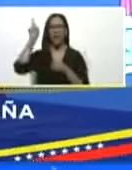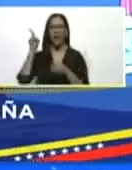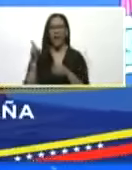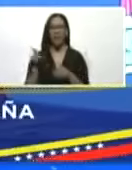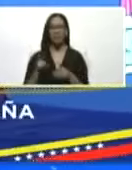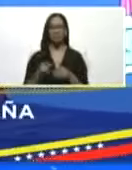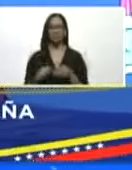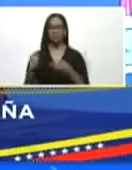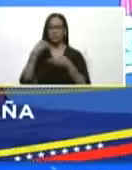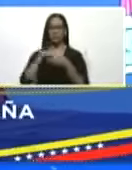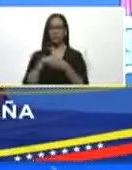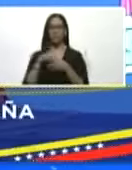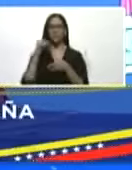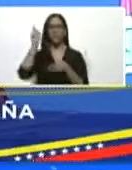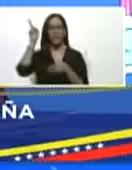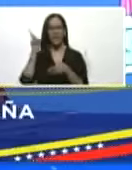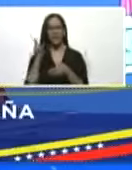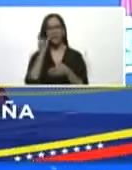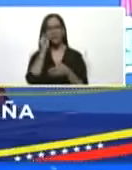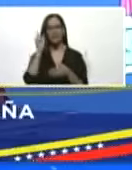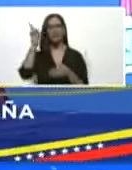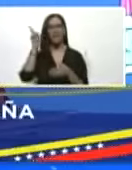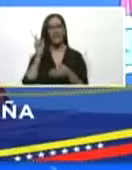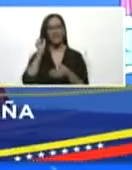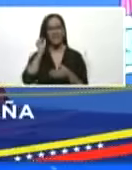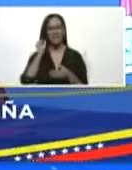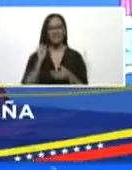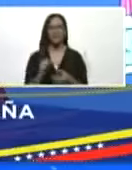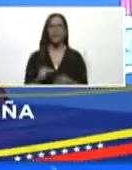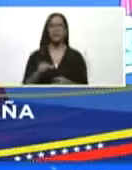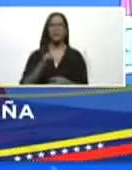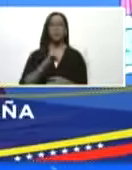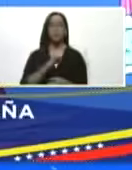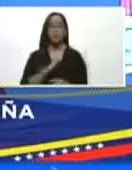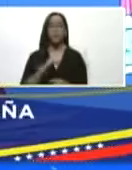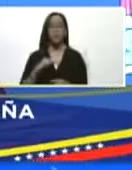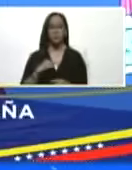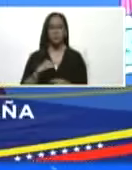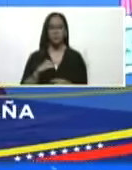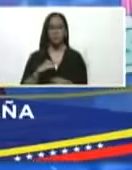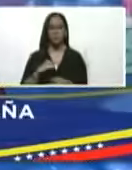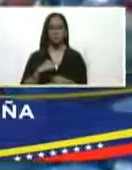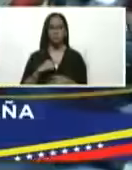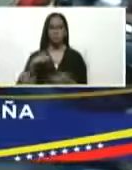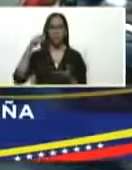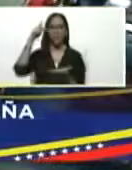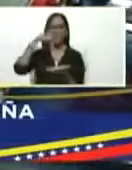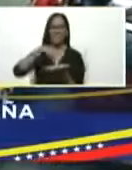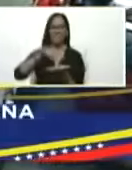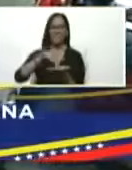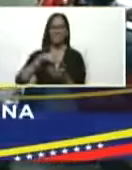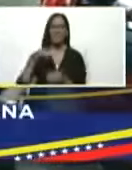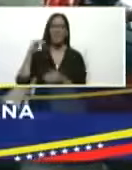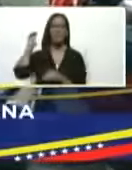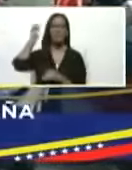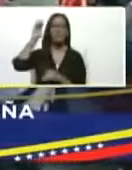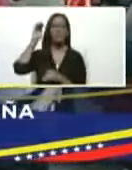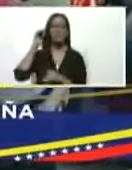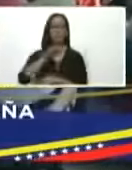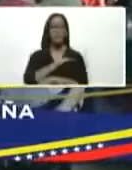ellos y a ellas. Somos el presente y el futuro de la fuerza